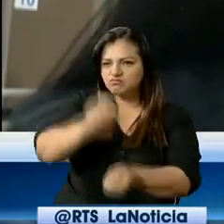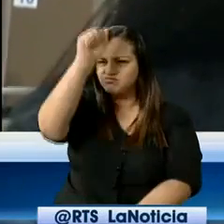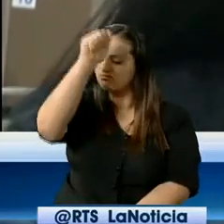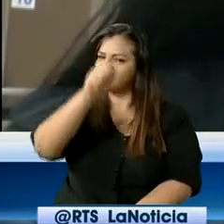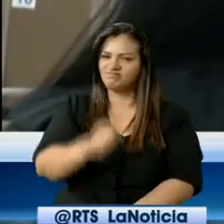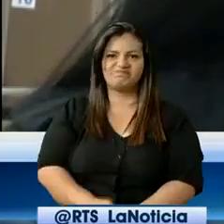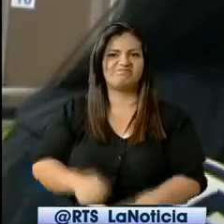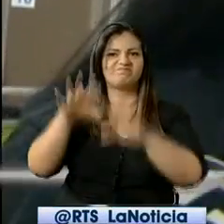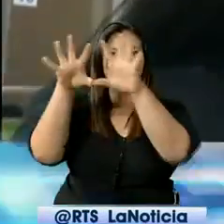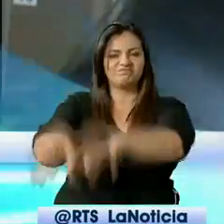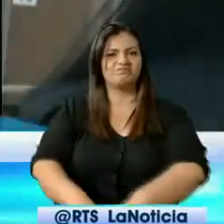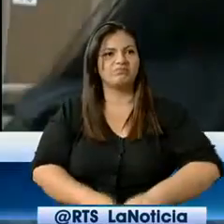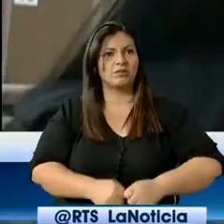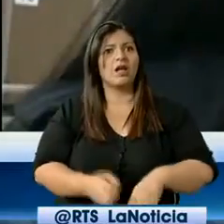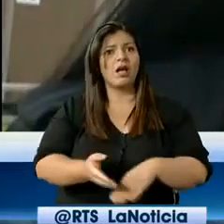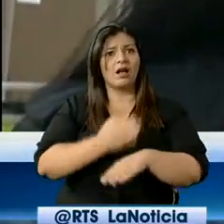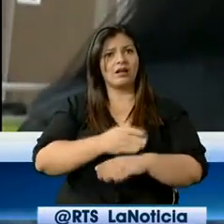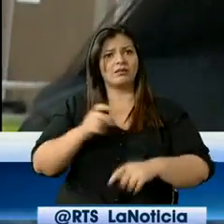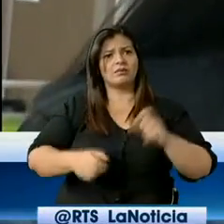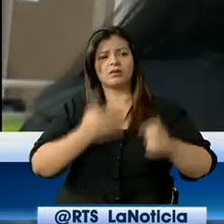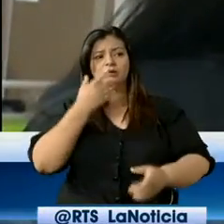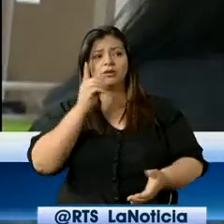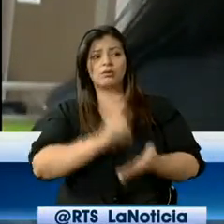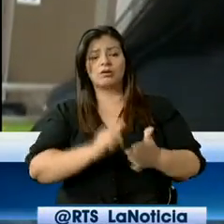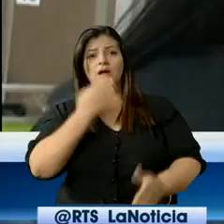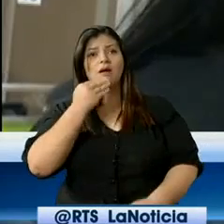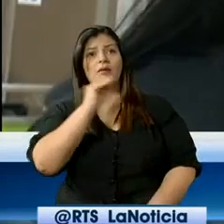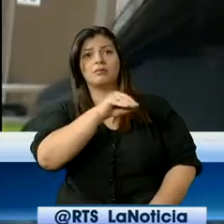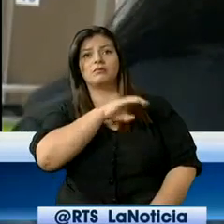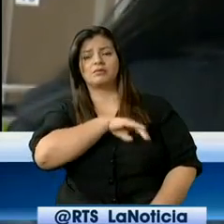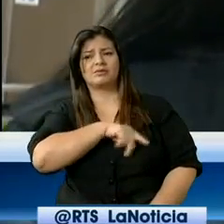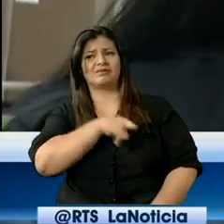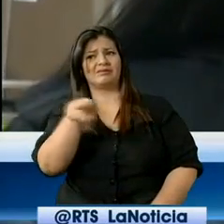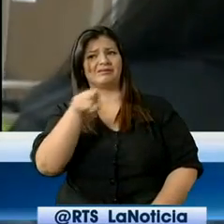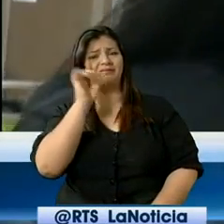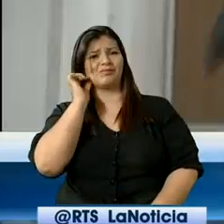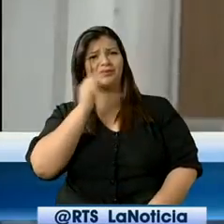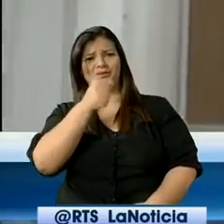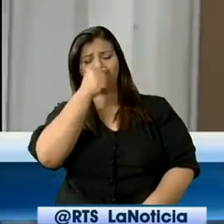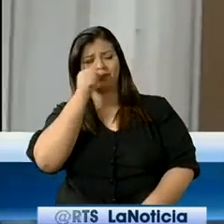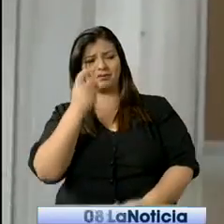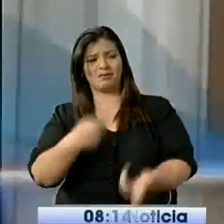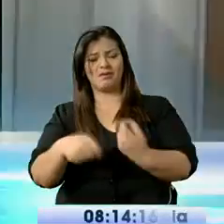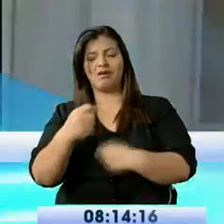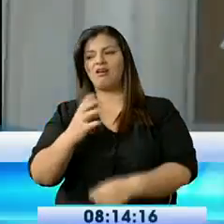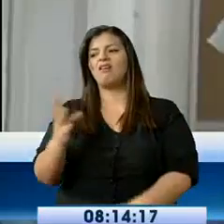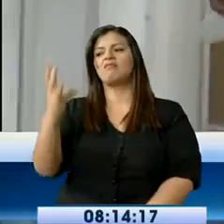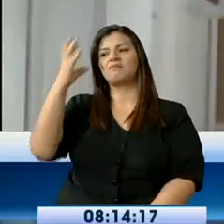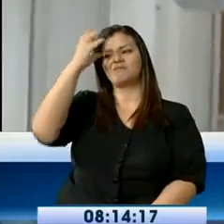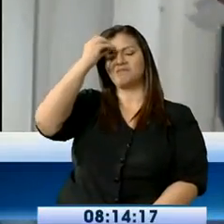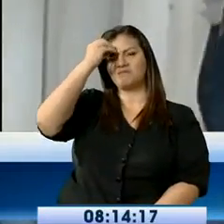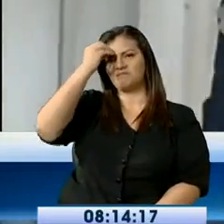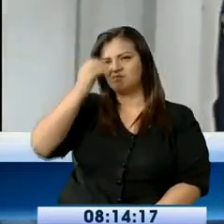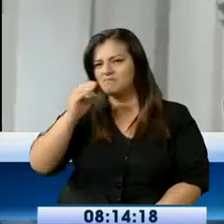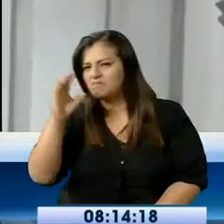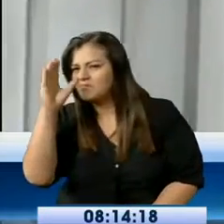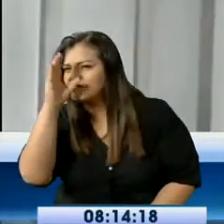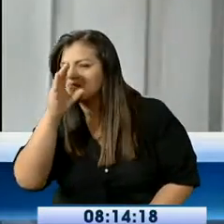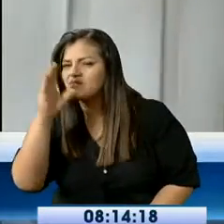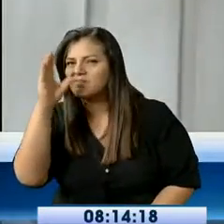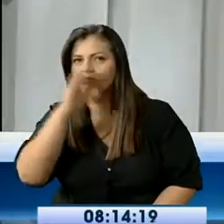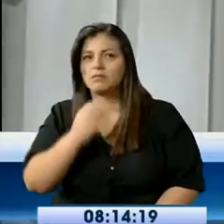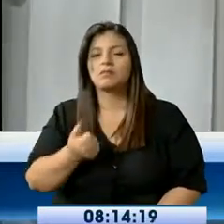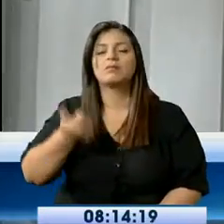las respectivas denuncias, por lo que los señores agentes se trasladaron al lugar a verificar los hechos. Su captura se realizó la noche